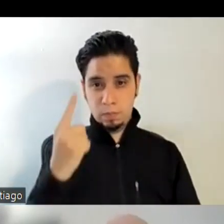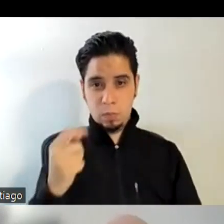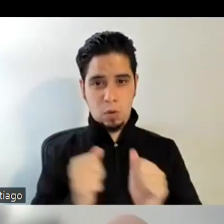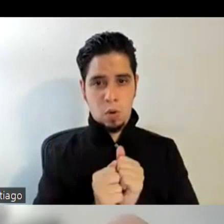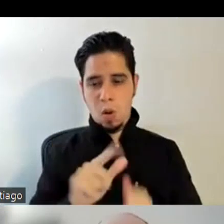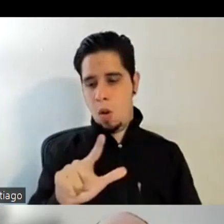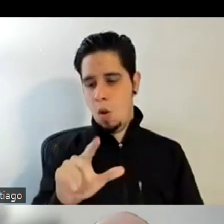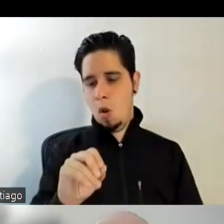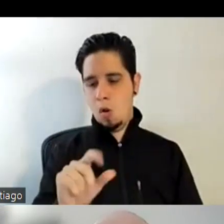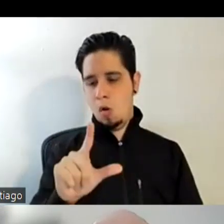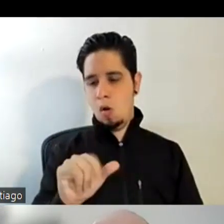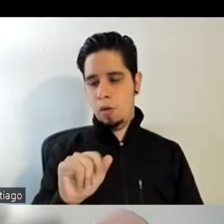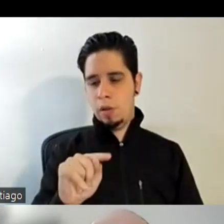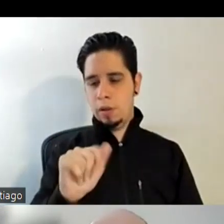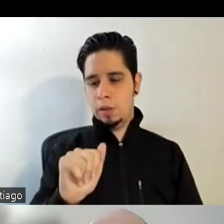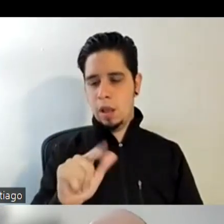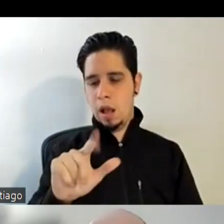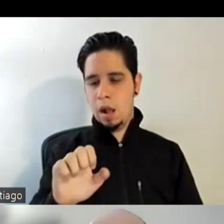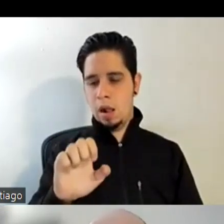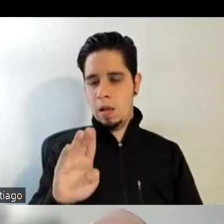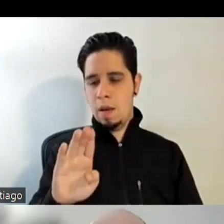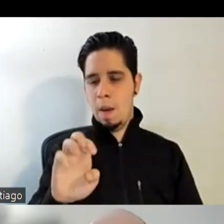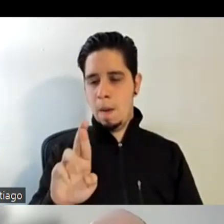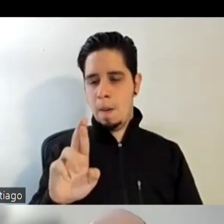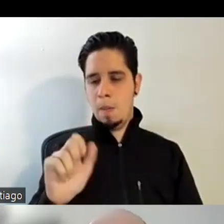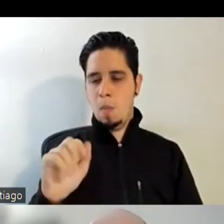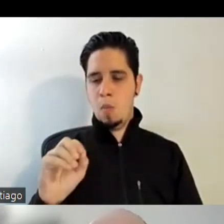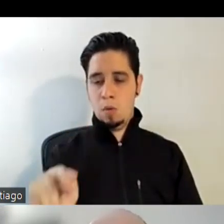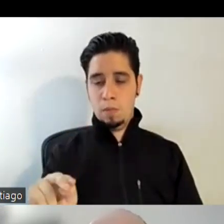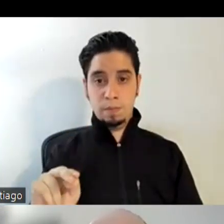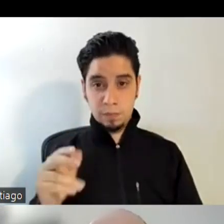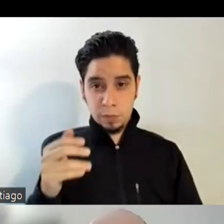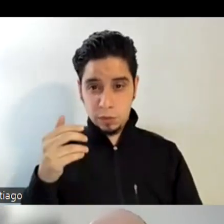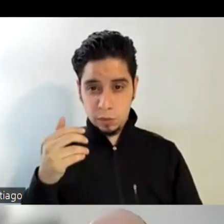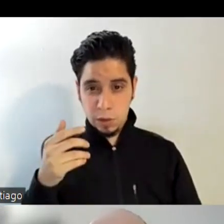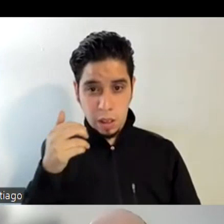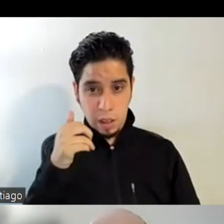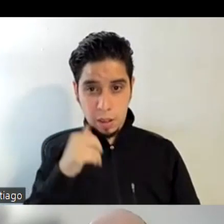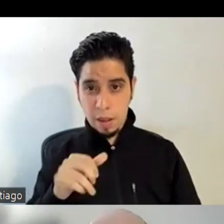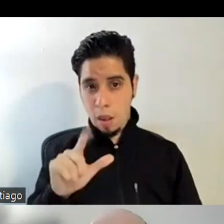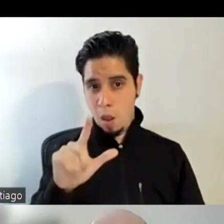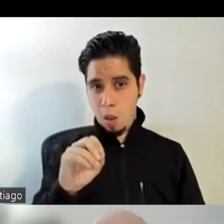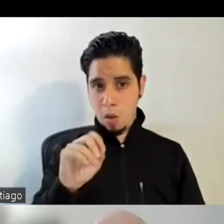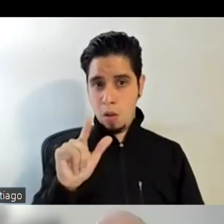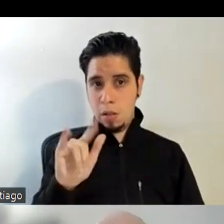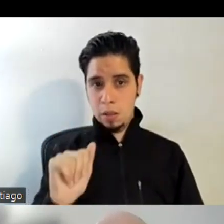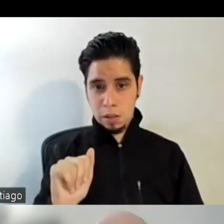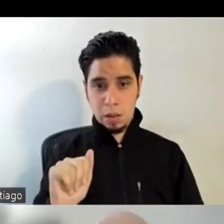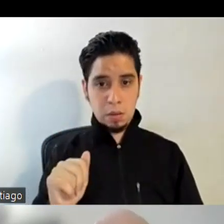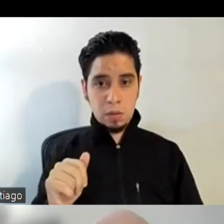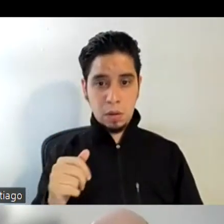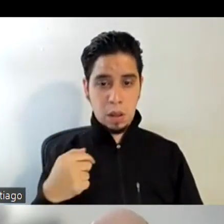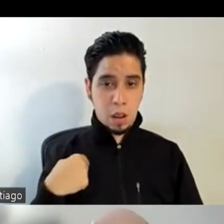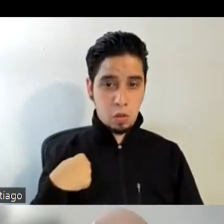le comentaba a Kisha que en algún momento del proceso le dije, Kisha, Lolita Lebrón es nuestra Antígona. Lolita es